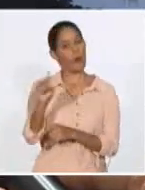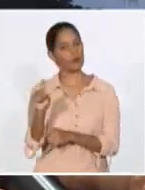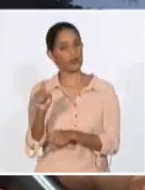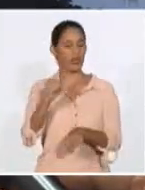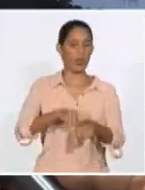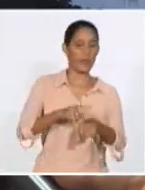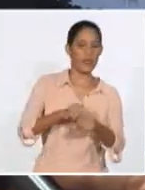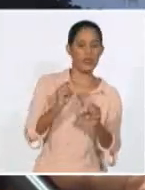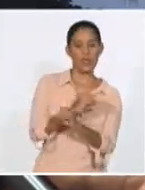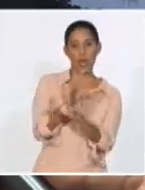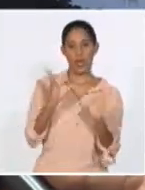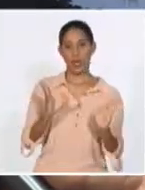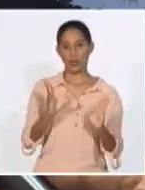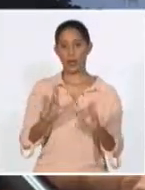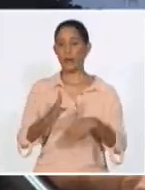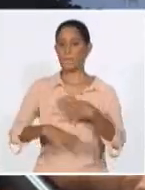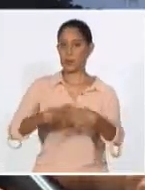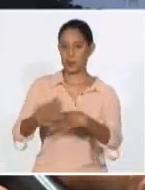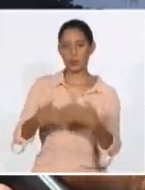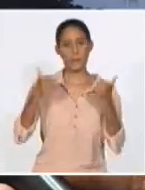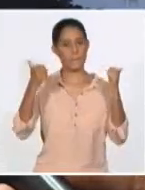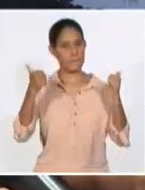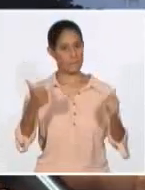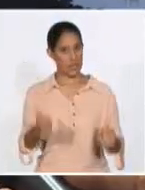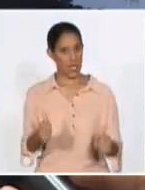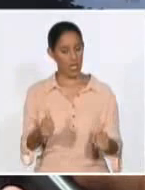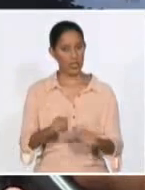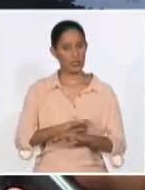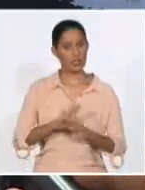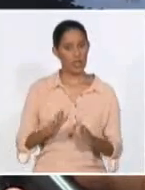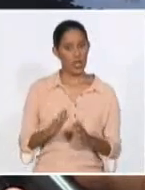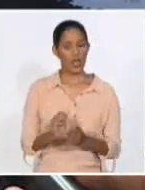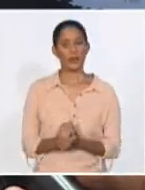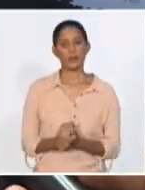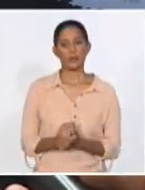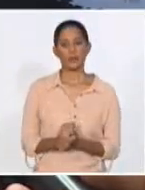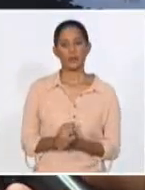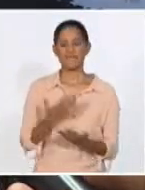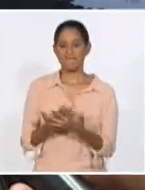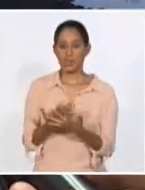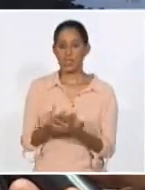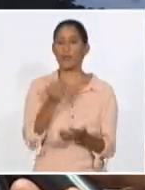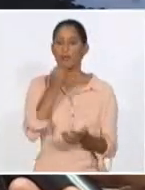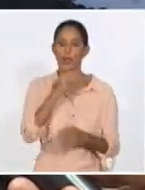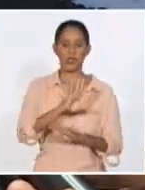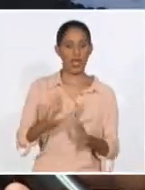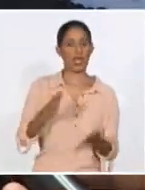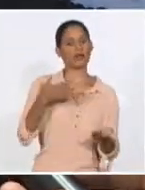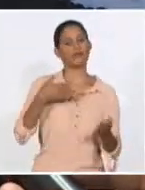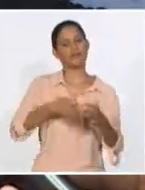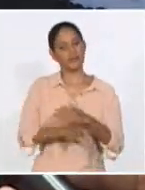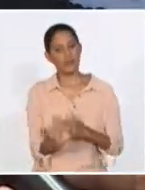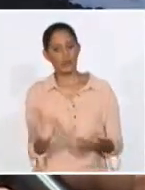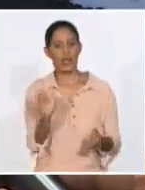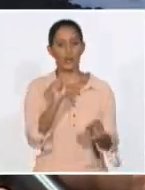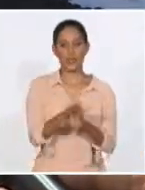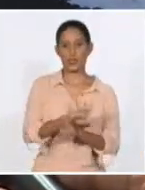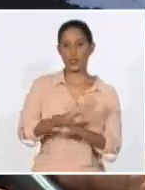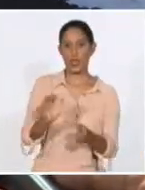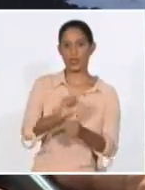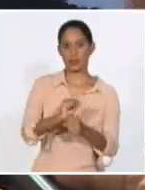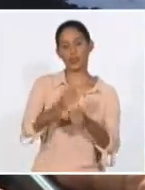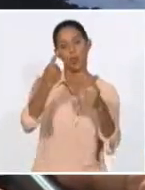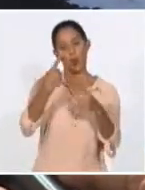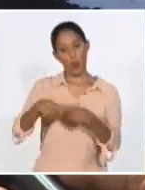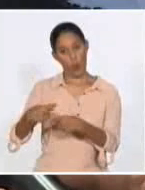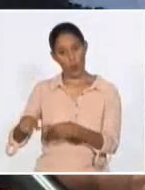línea de unidad el proceso de arranque va bien y la unidad puede estar Ya entrando en servicio tenemos otro otras unidades que sí hemos explicado que están en mantenimiento